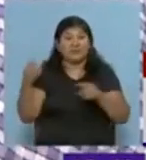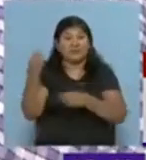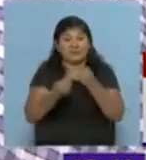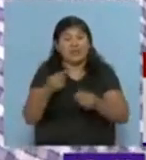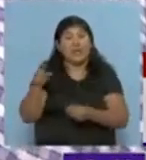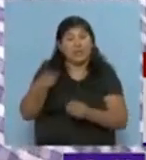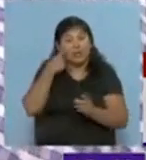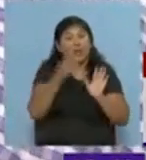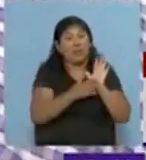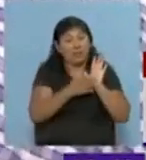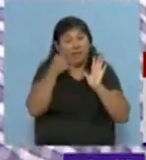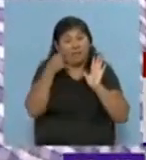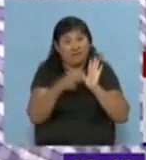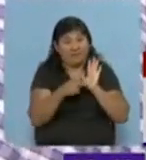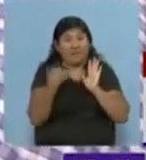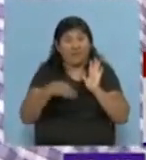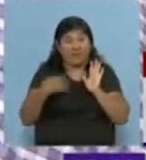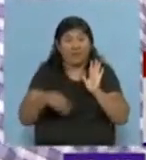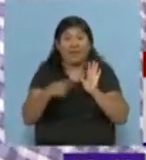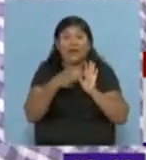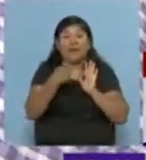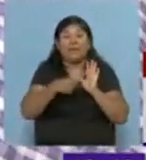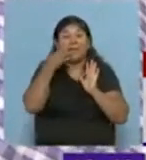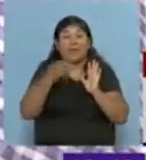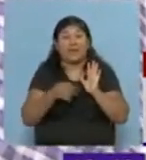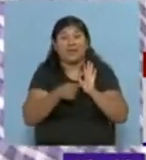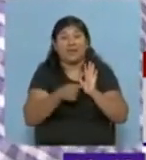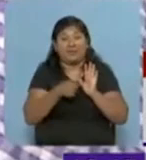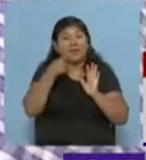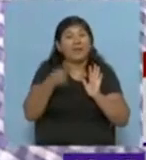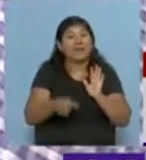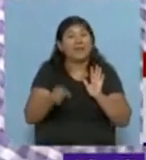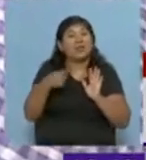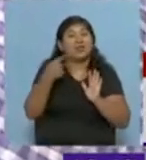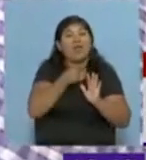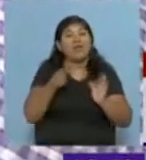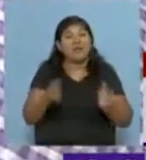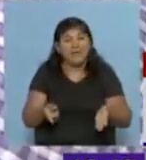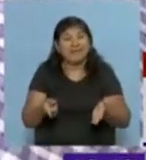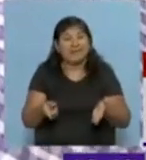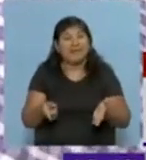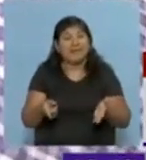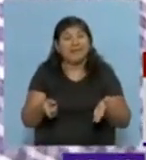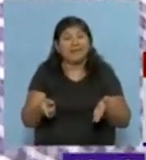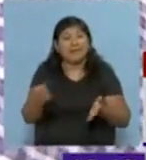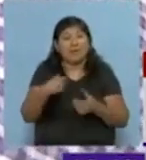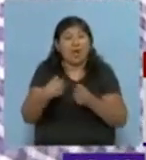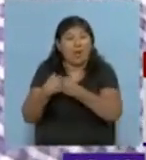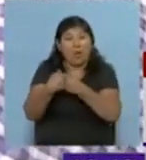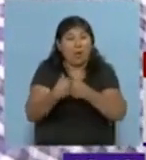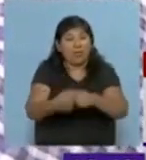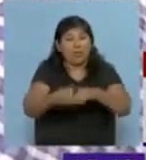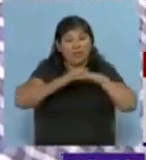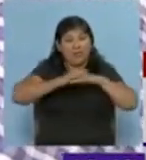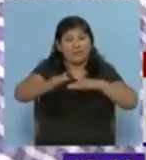de que prácticamente esto es así. De todas maneras, nosotros pretendíamos esto para tener unificado un piso y arrancar de ahí con todas